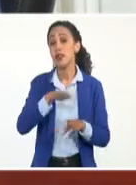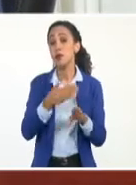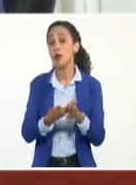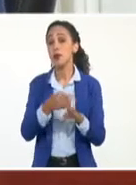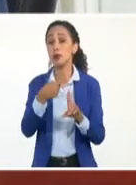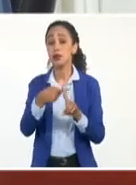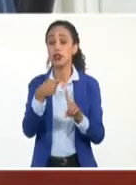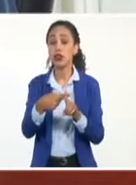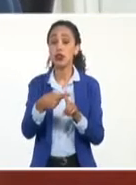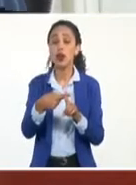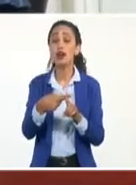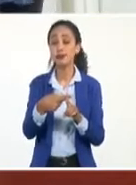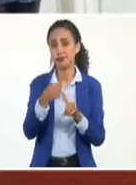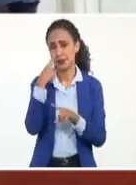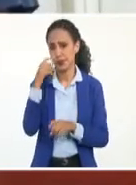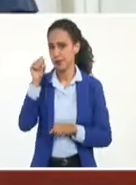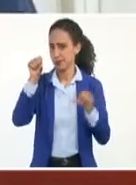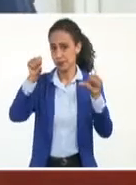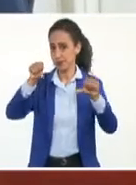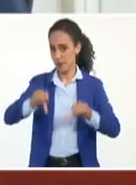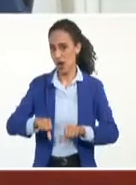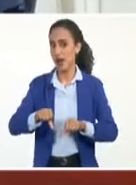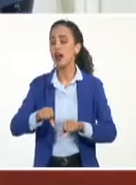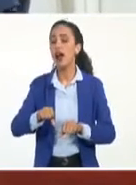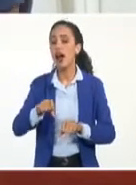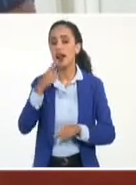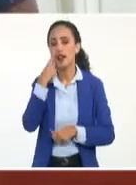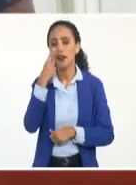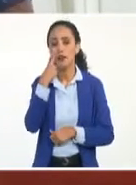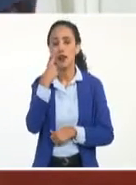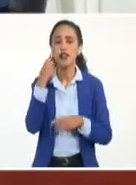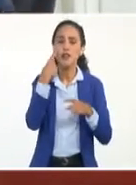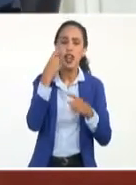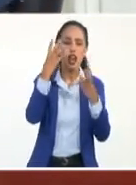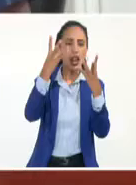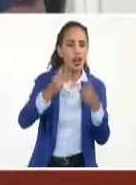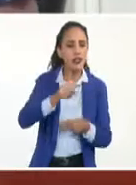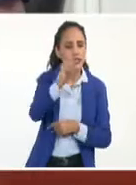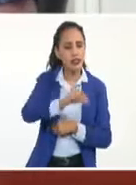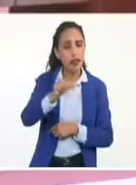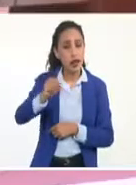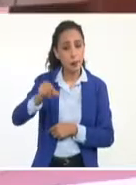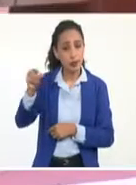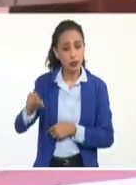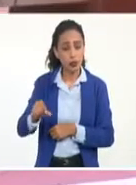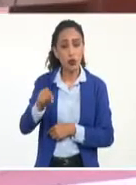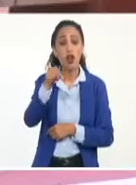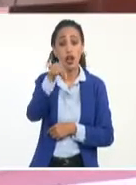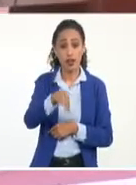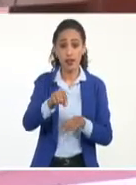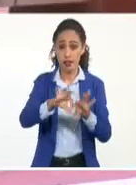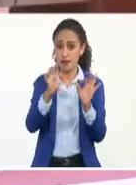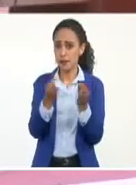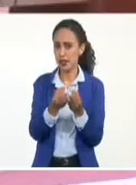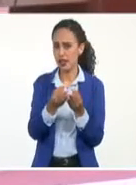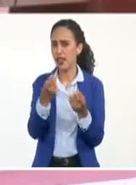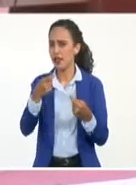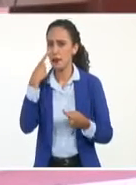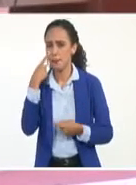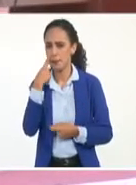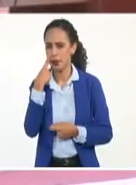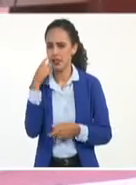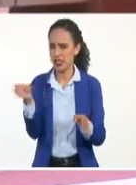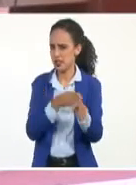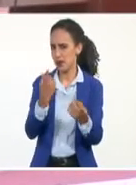nos multiplicó el contacto positivo por número integral de la familia, está la deficiencia del ingreso domiciliario. Cienfuegos reportó el pasado